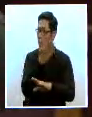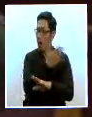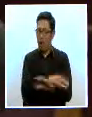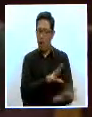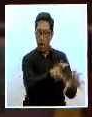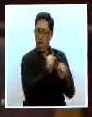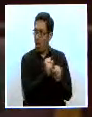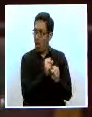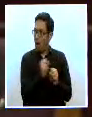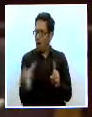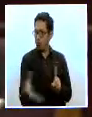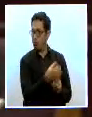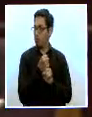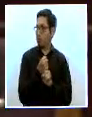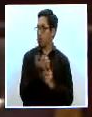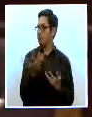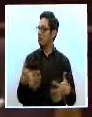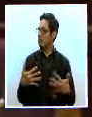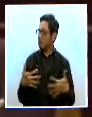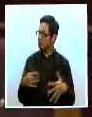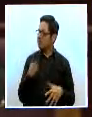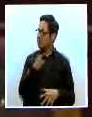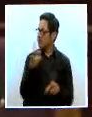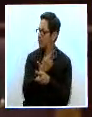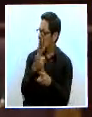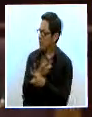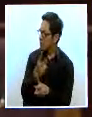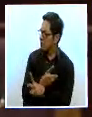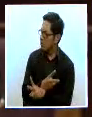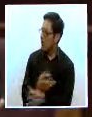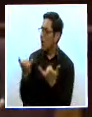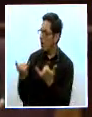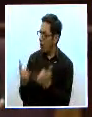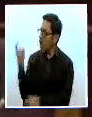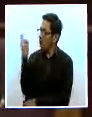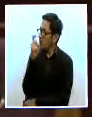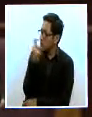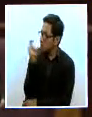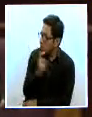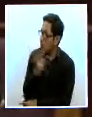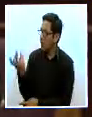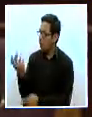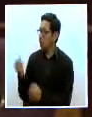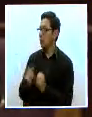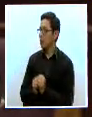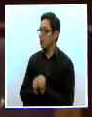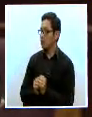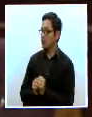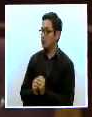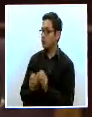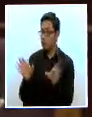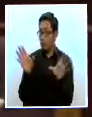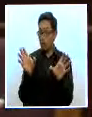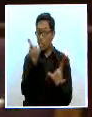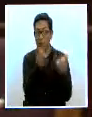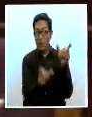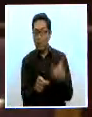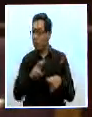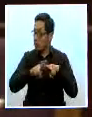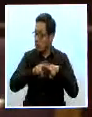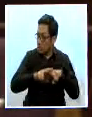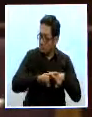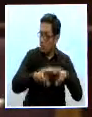seguridad nacional es decir una base de datos en donde todos los choferes tengamos una nuestra certificación y en caso de que